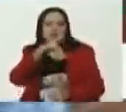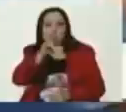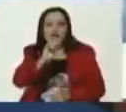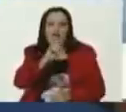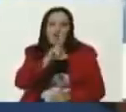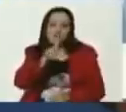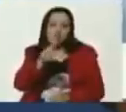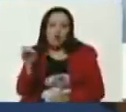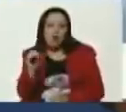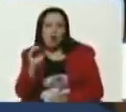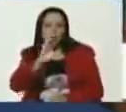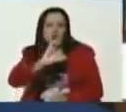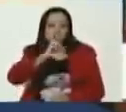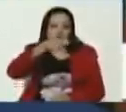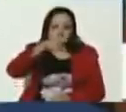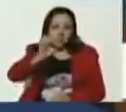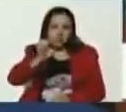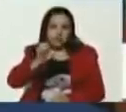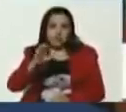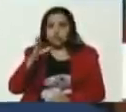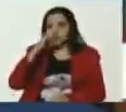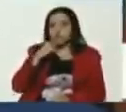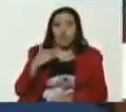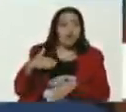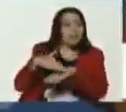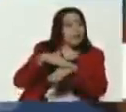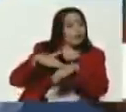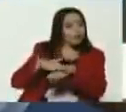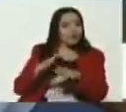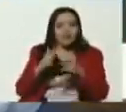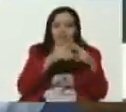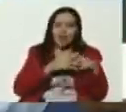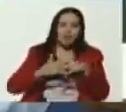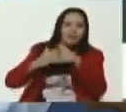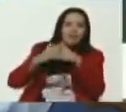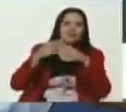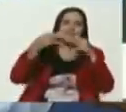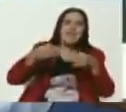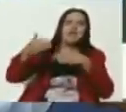Che. No. Eso no se lo van a perdonar. Y que además tenían,